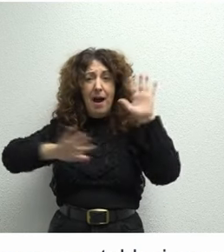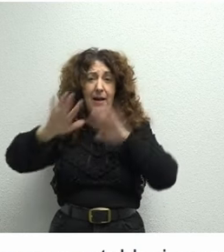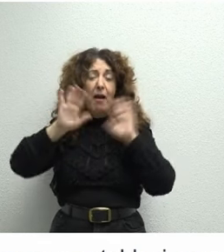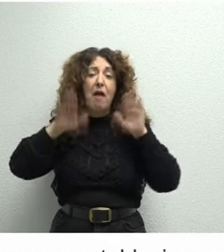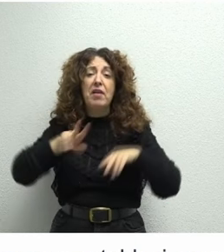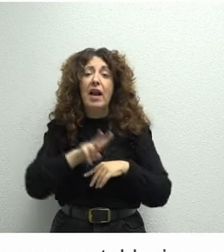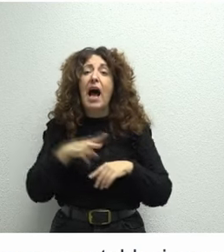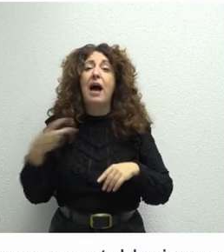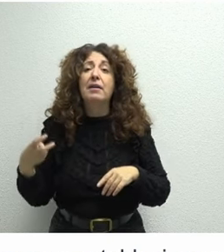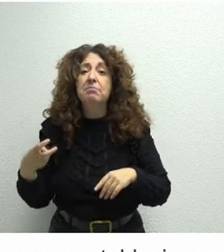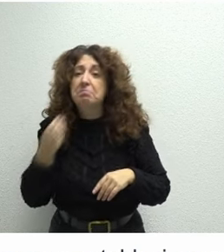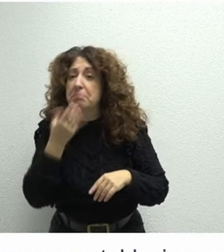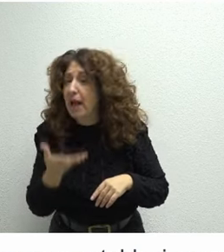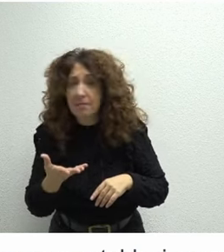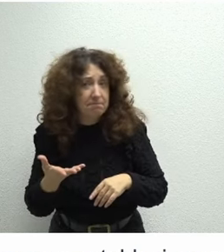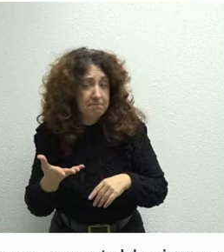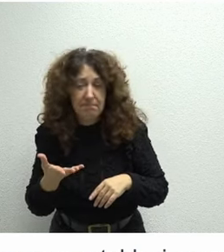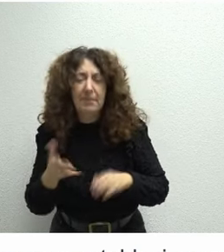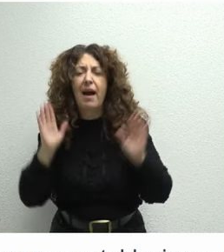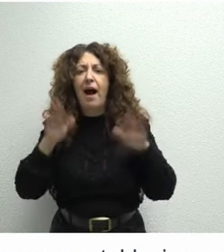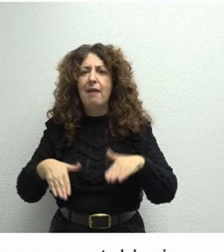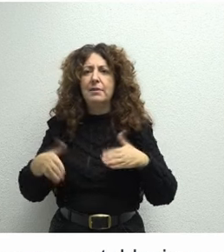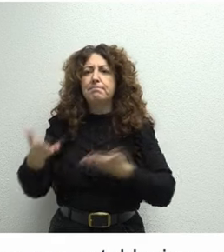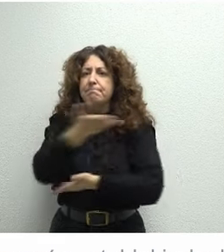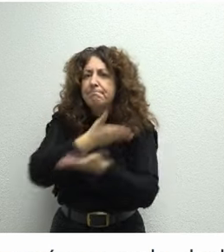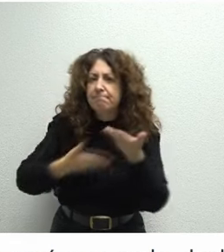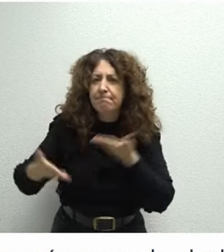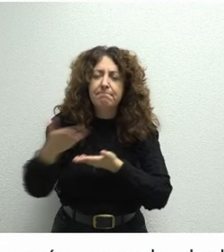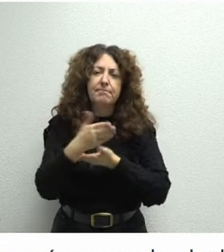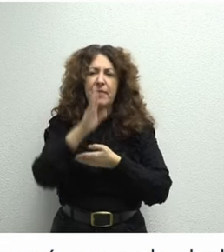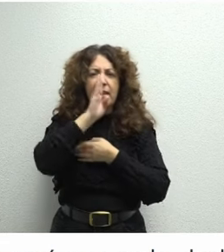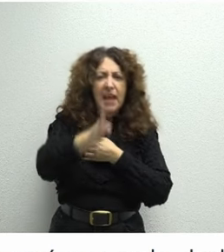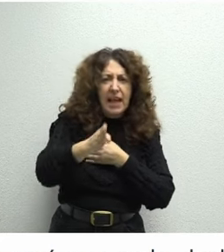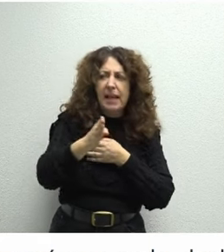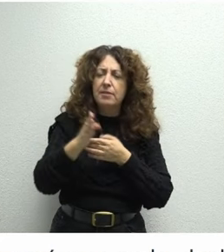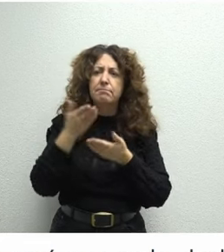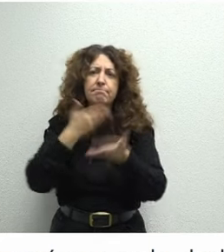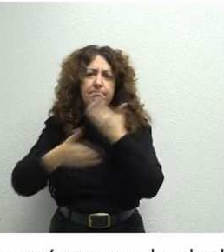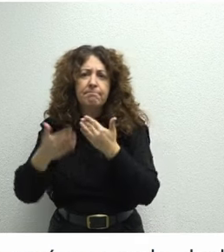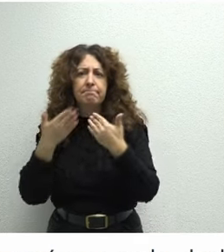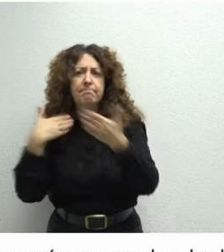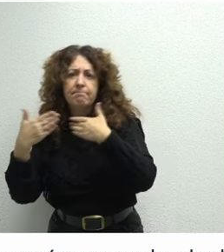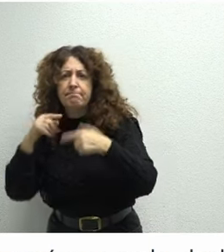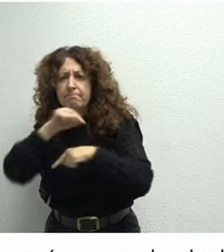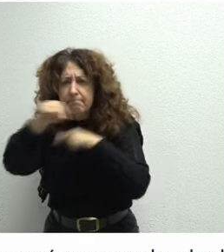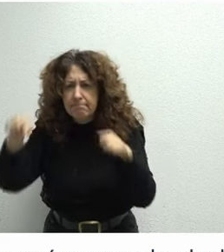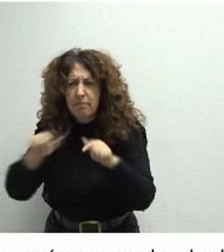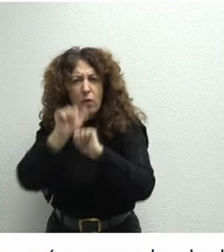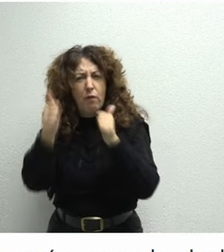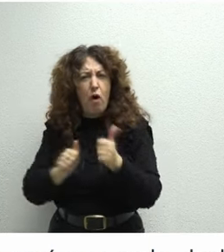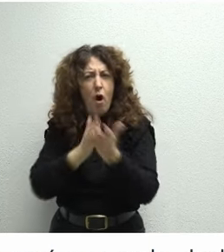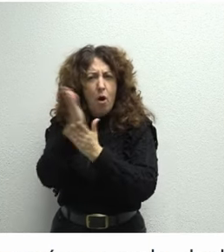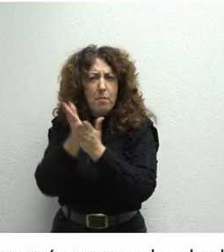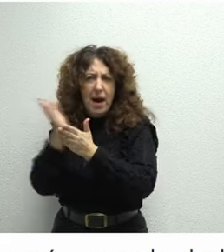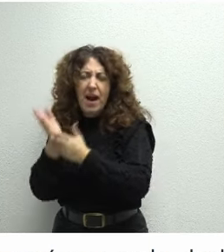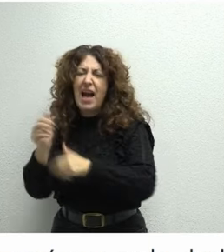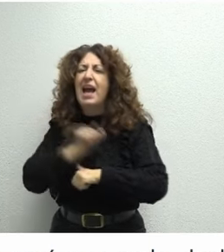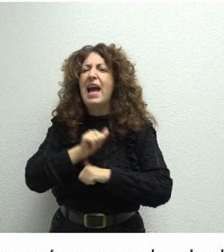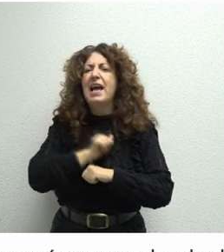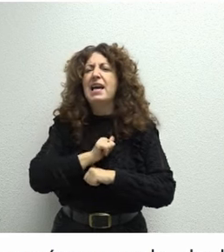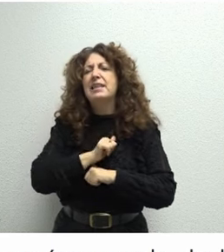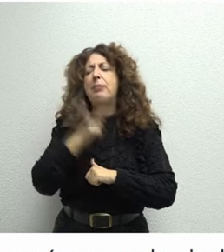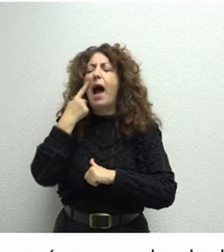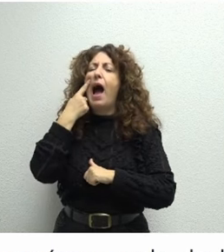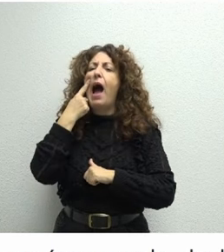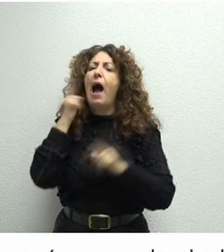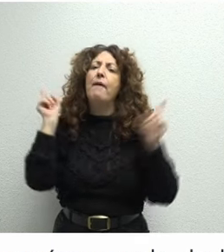duplicáramos un nuevo modo de comunicación más directo más cercano y a través de muchos más canales no esperábamos a que hubiera una cita